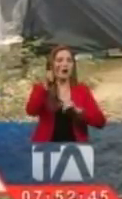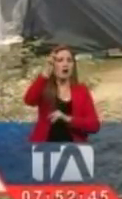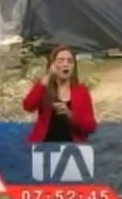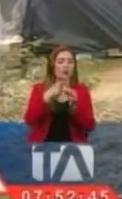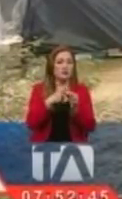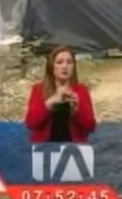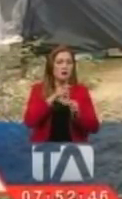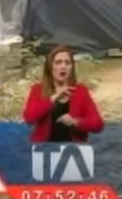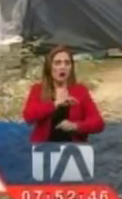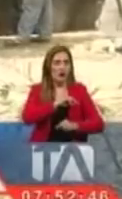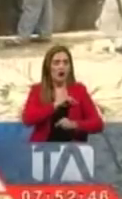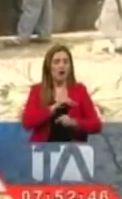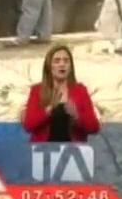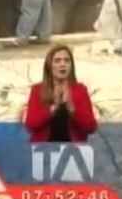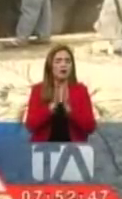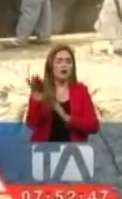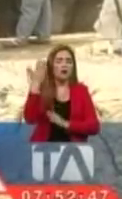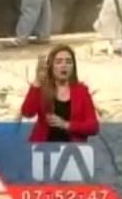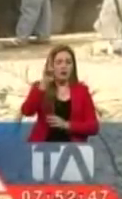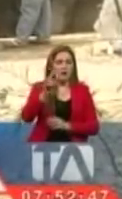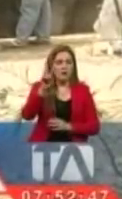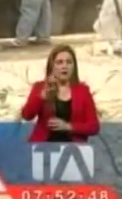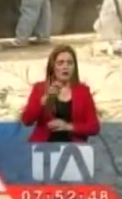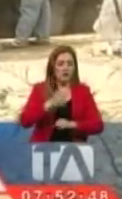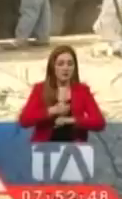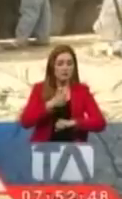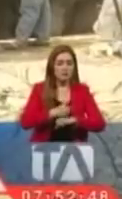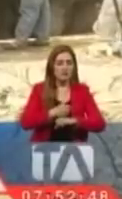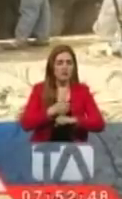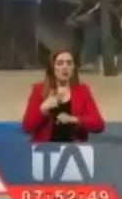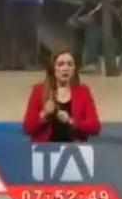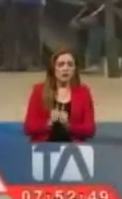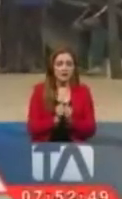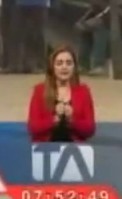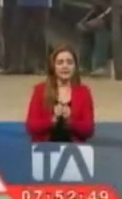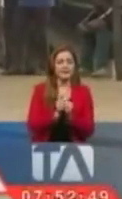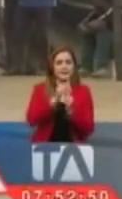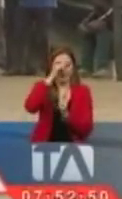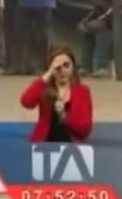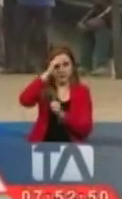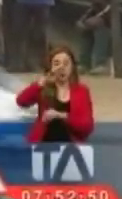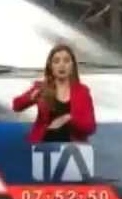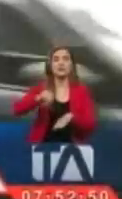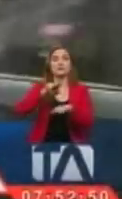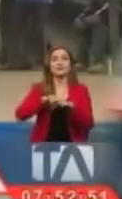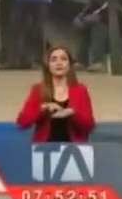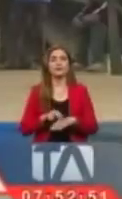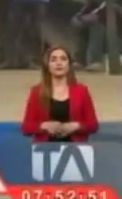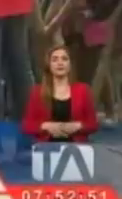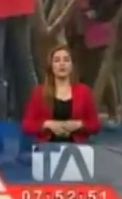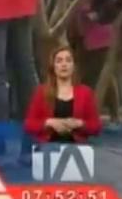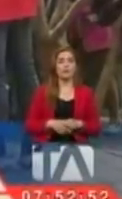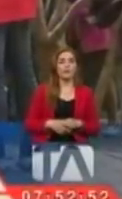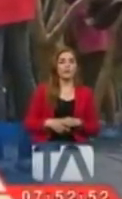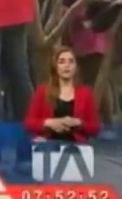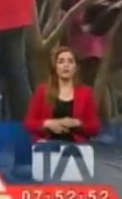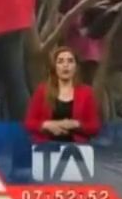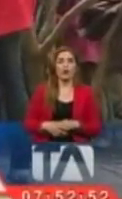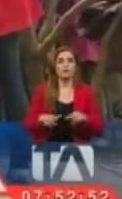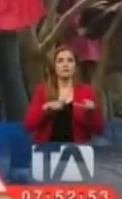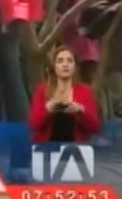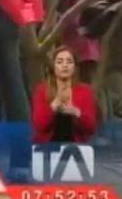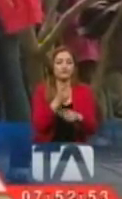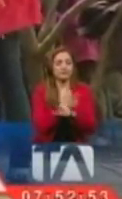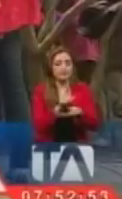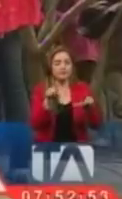de quito el municipio solicitó el pasado viernes la autorización y el acompañamiento de la policía nacional para poder liberar el espacio público